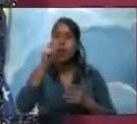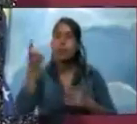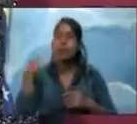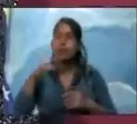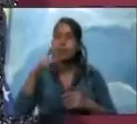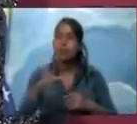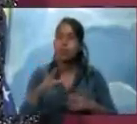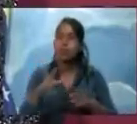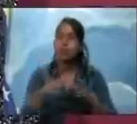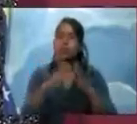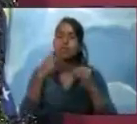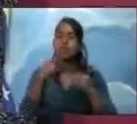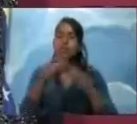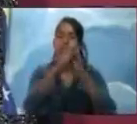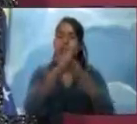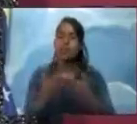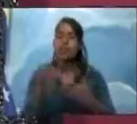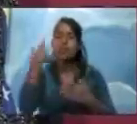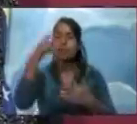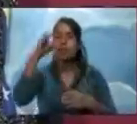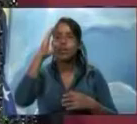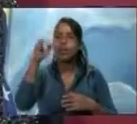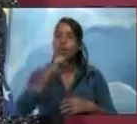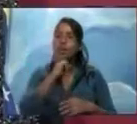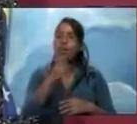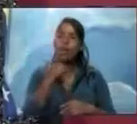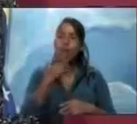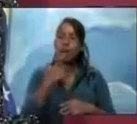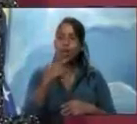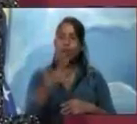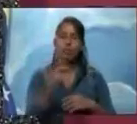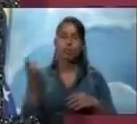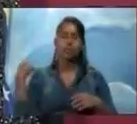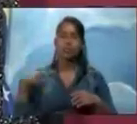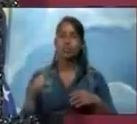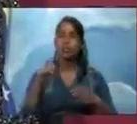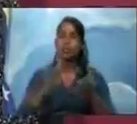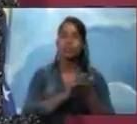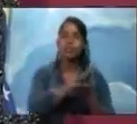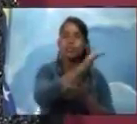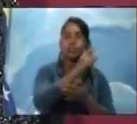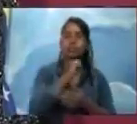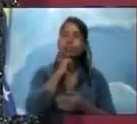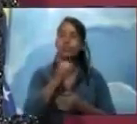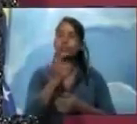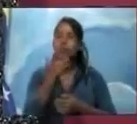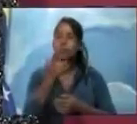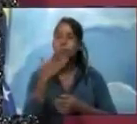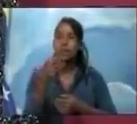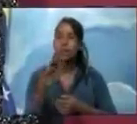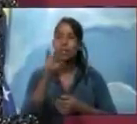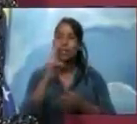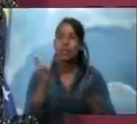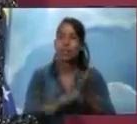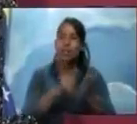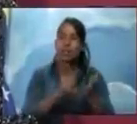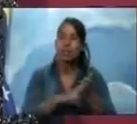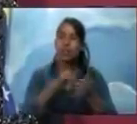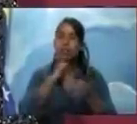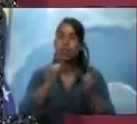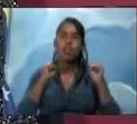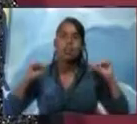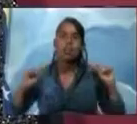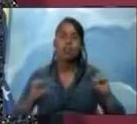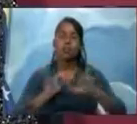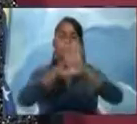por sublime, dice la Biblia, que para Dios es algo que no tiene esa gloria, es algo que de verdad tiene espanto,